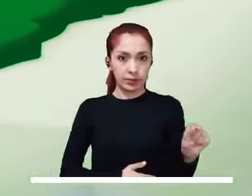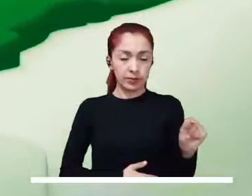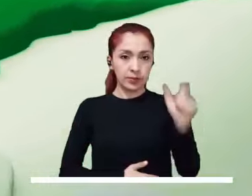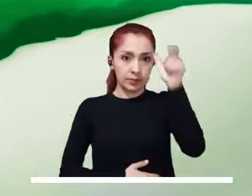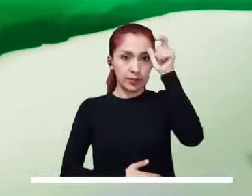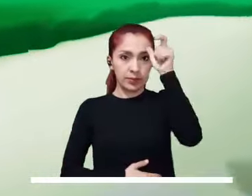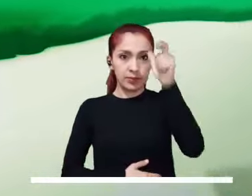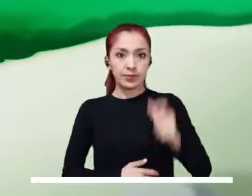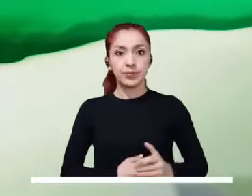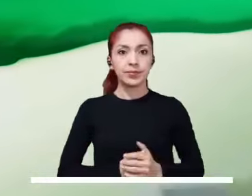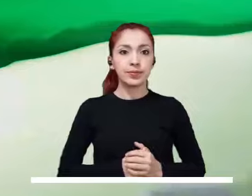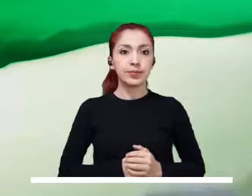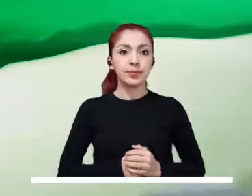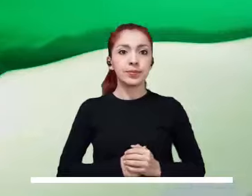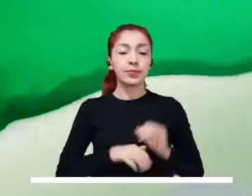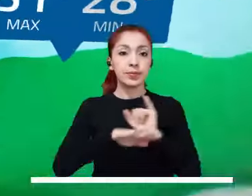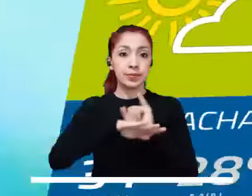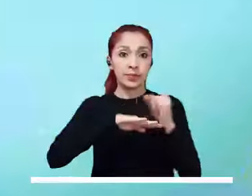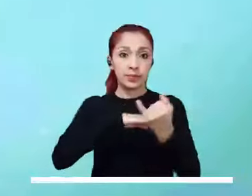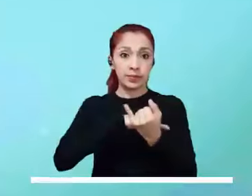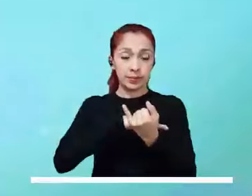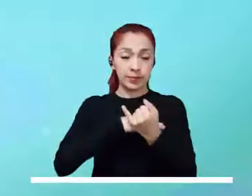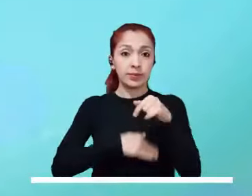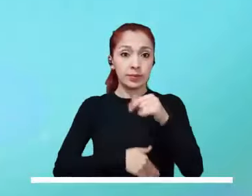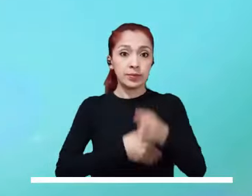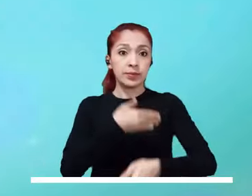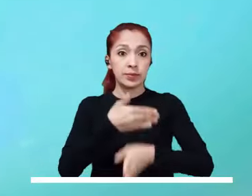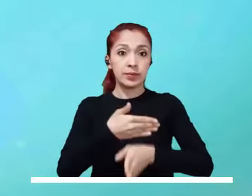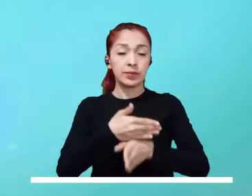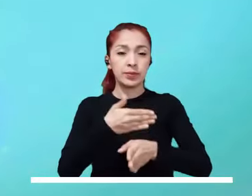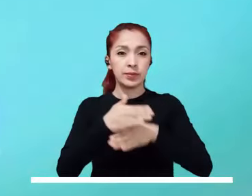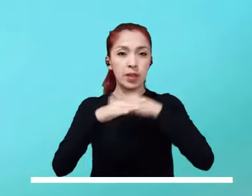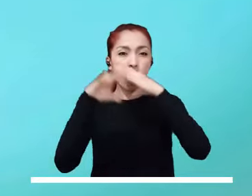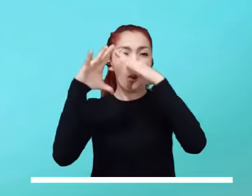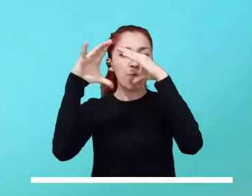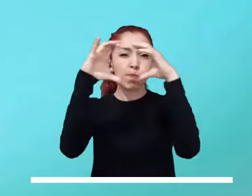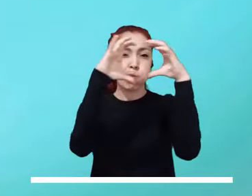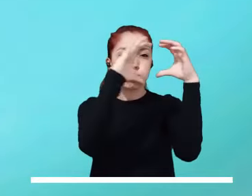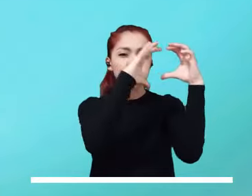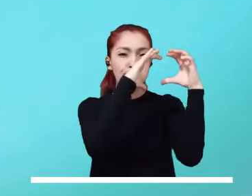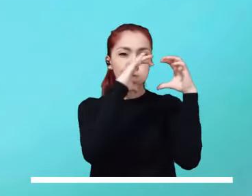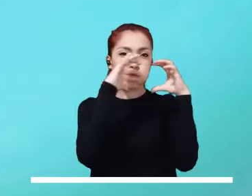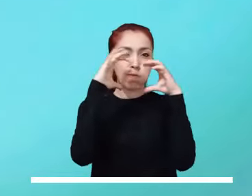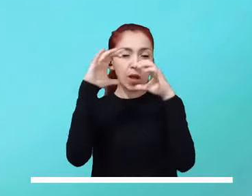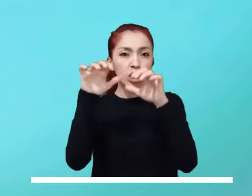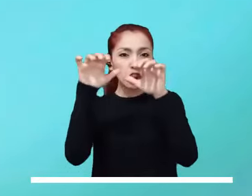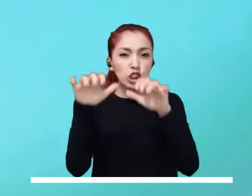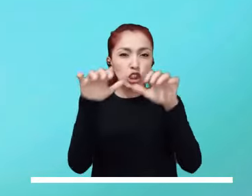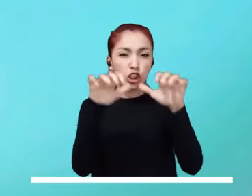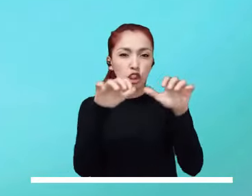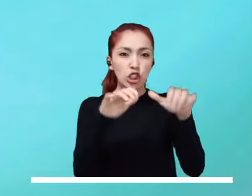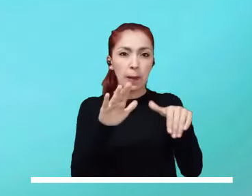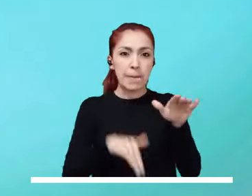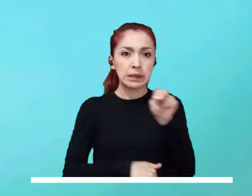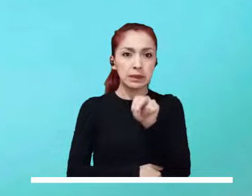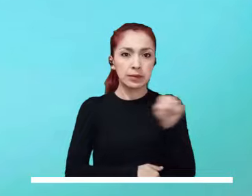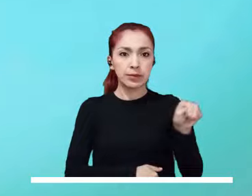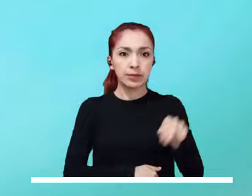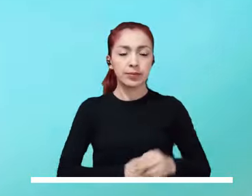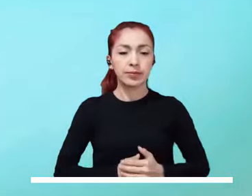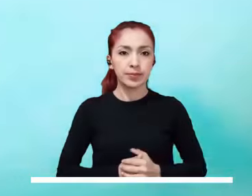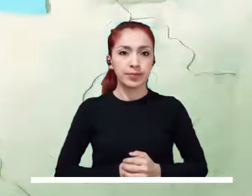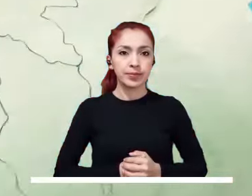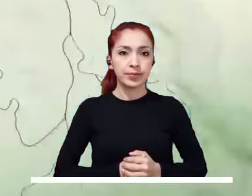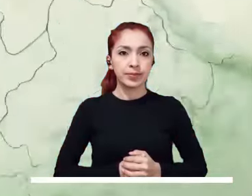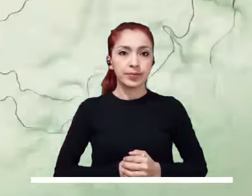Córdoba. Las islas colombianas permanecerán con cielo encapotado y lloviznas focalizadas al